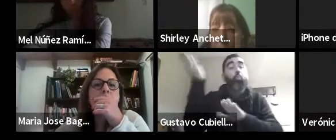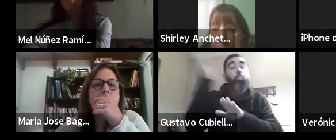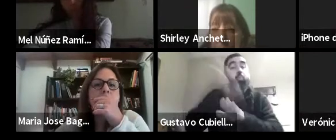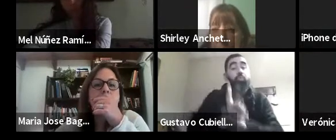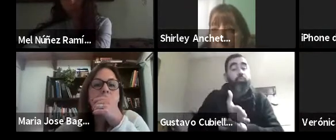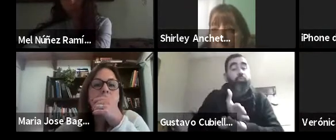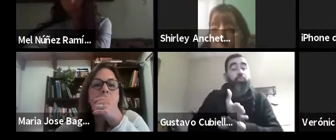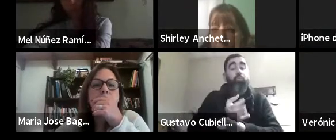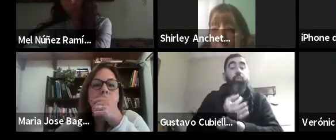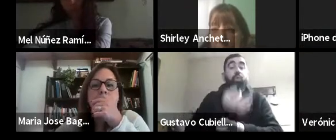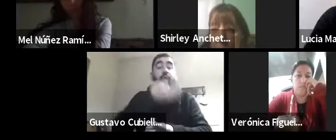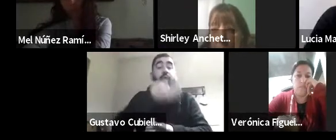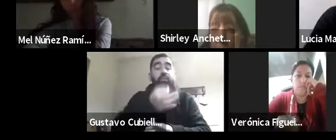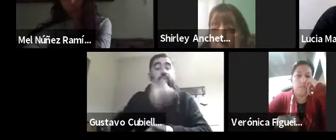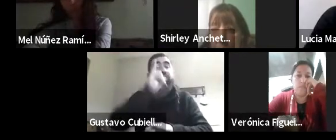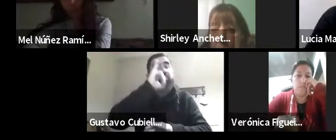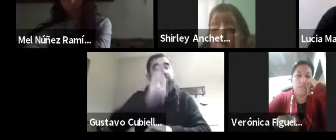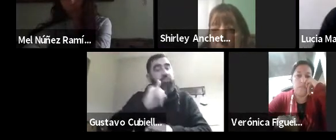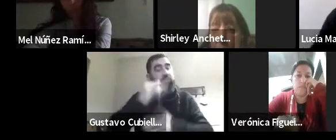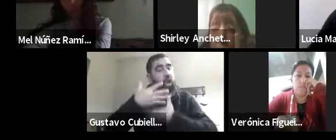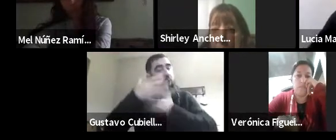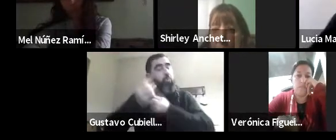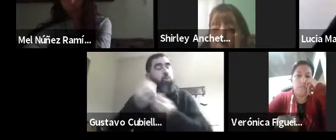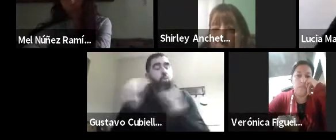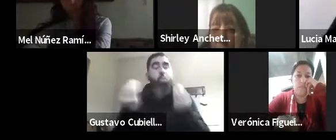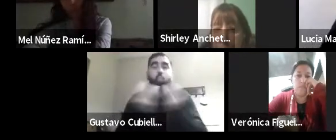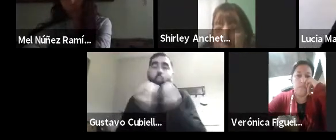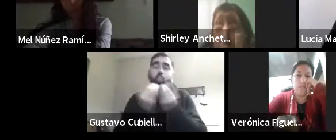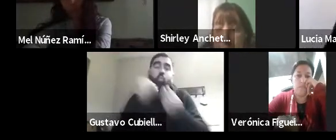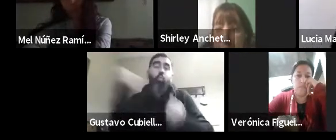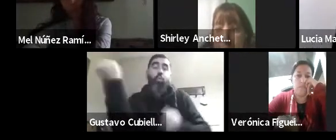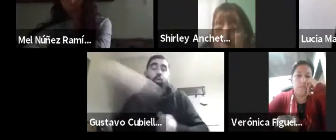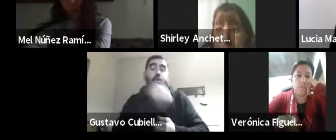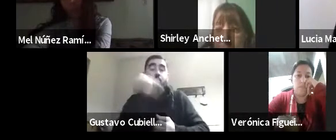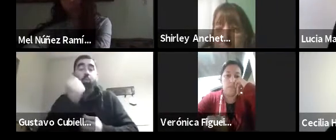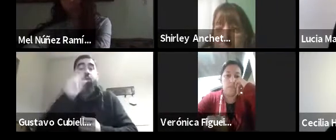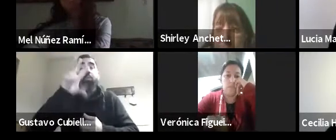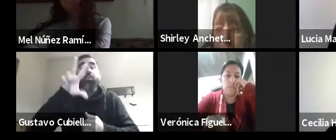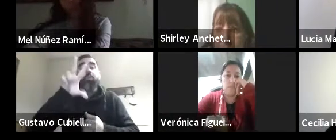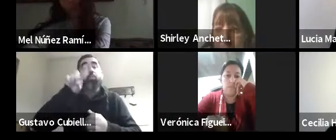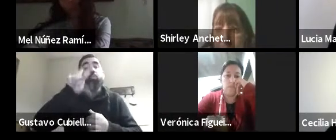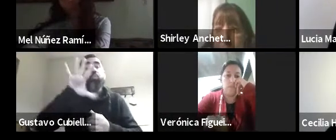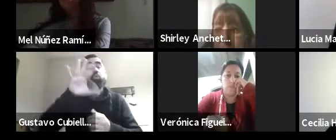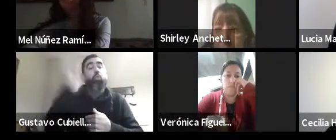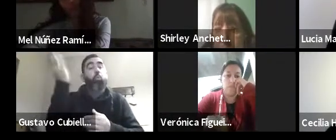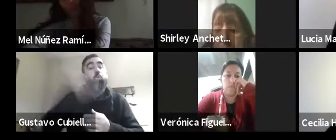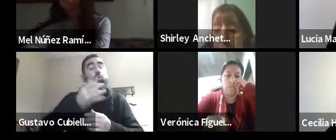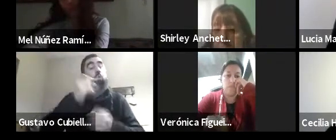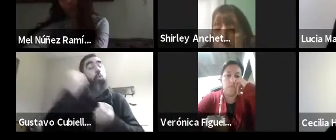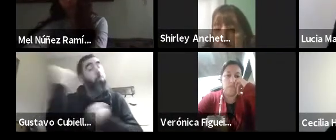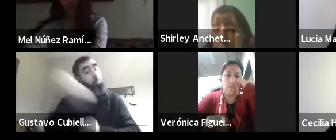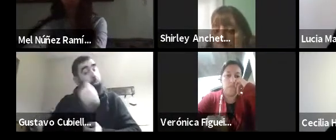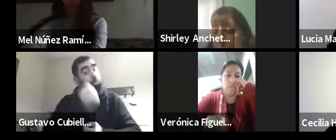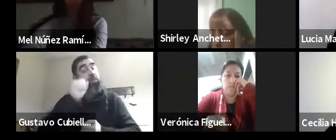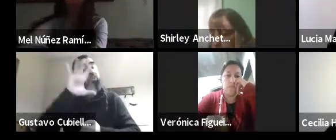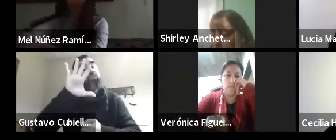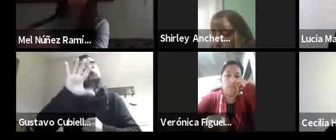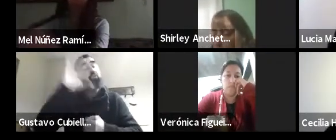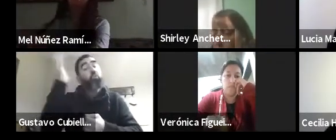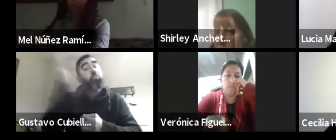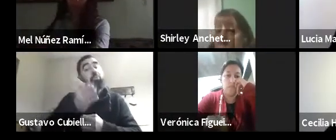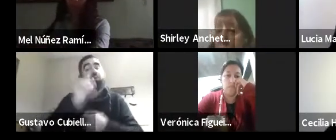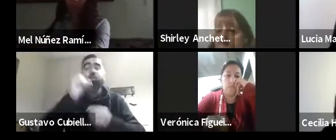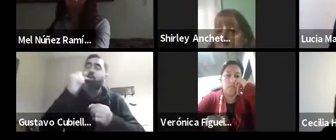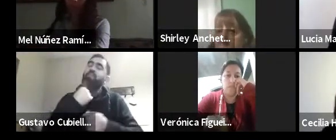66,7% ha considerado que fue un apoyo muy importante, un 23,5% un apoyo importante, un 5,9%